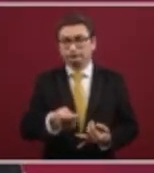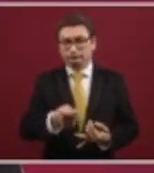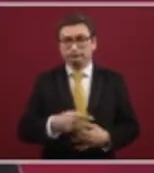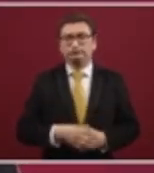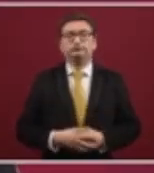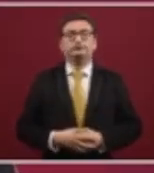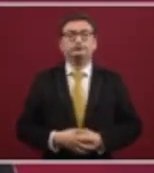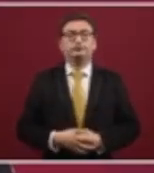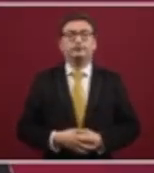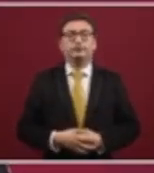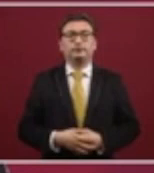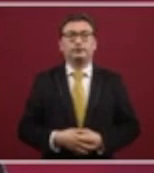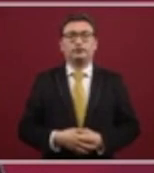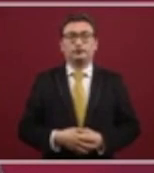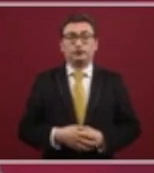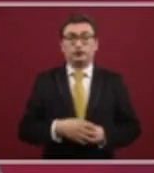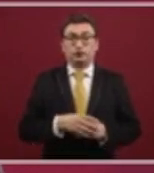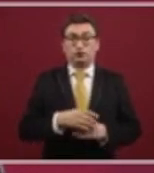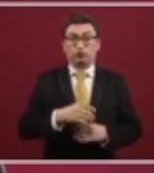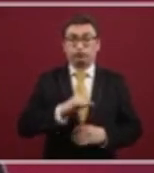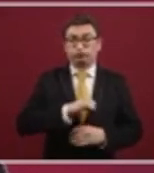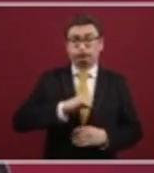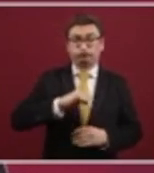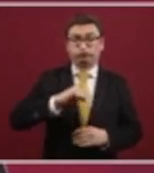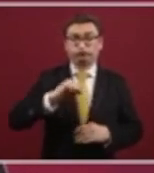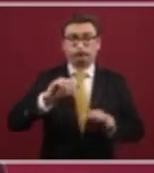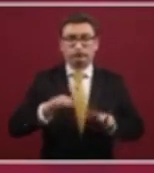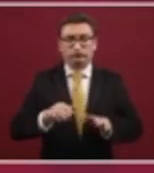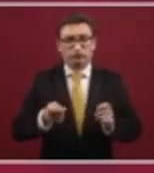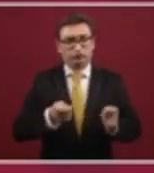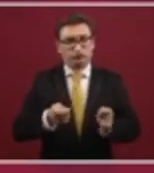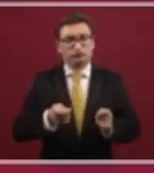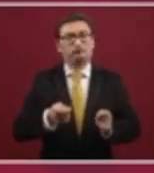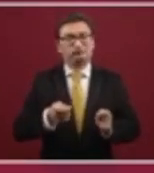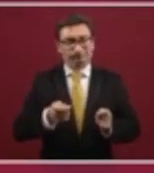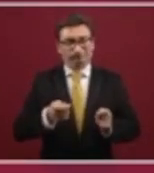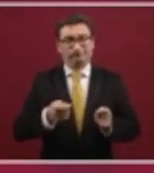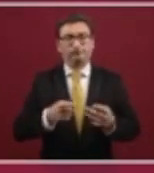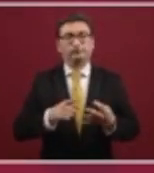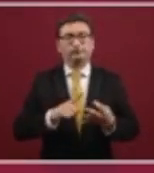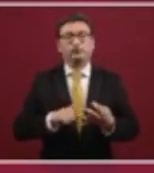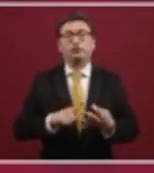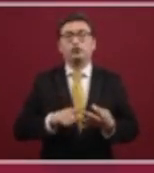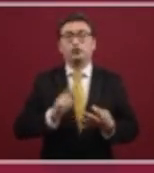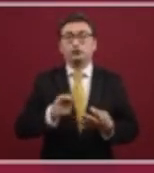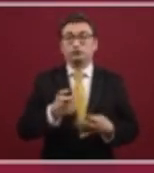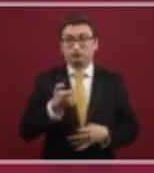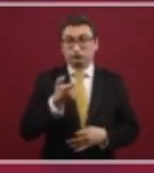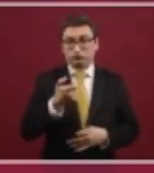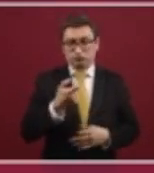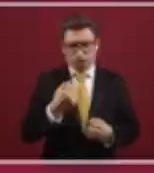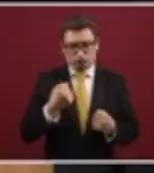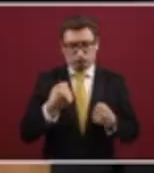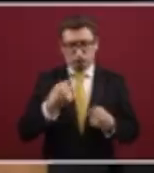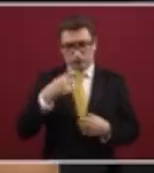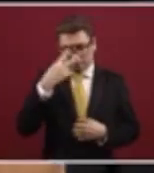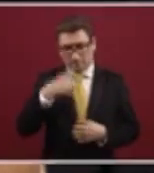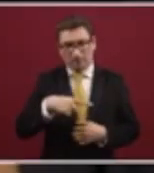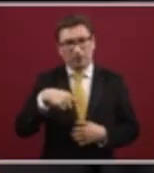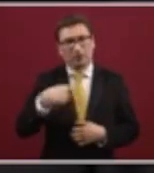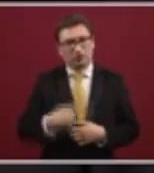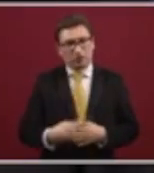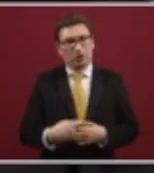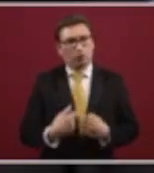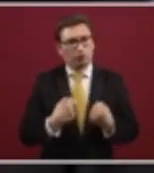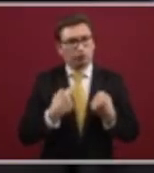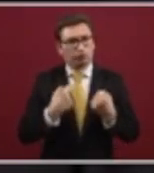hay control en la inflación. Les adelanto que el peso es fuerte. Les